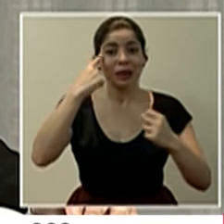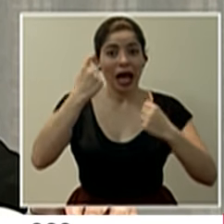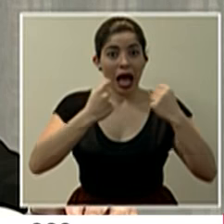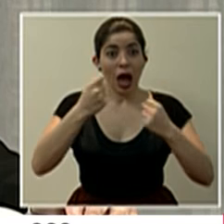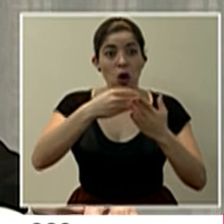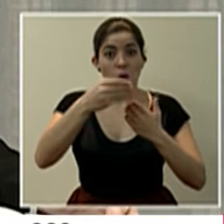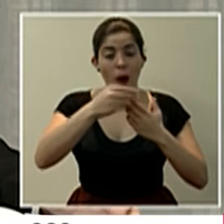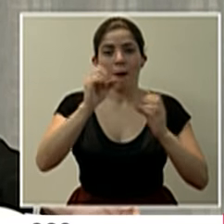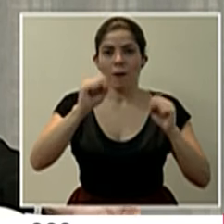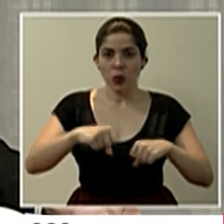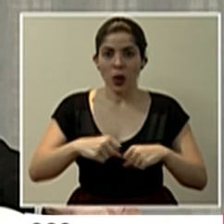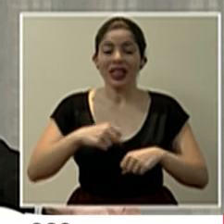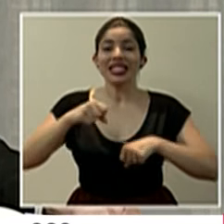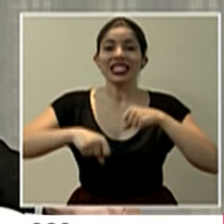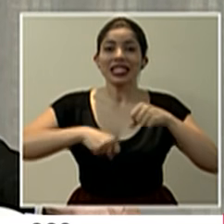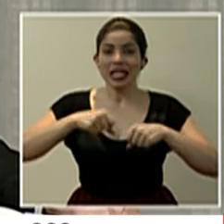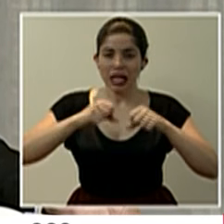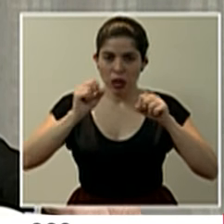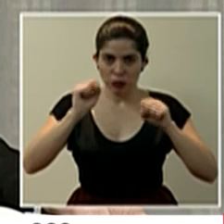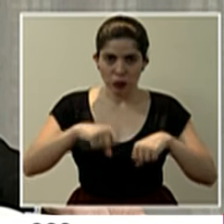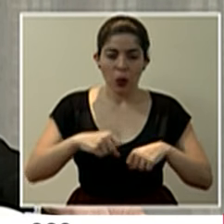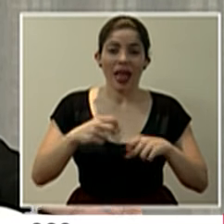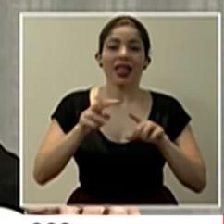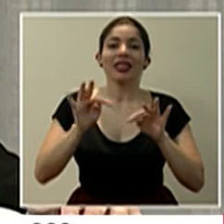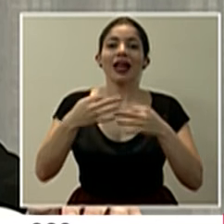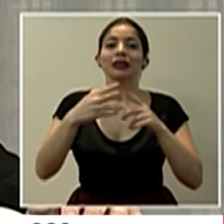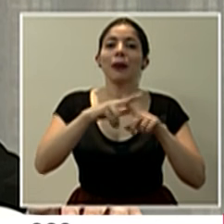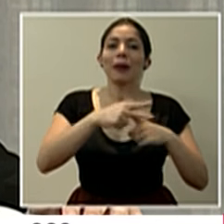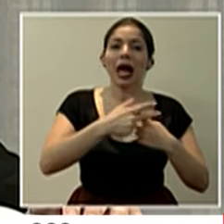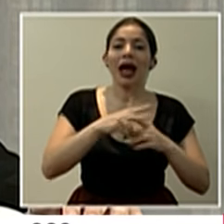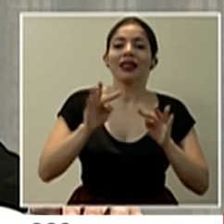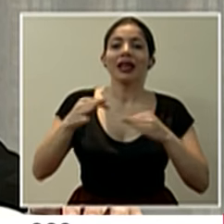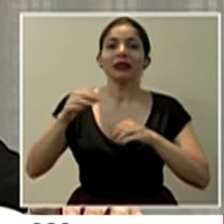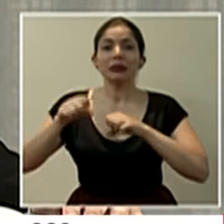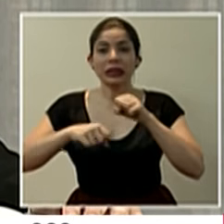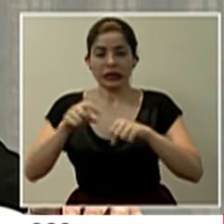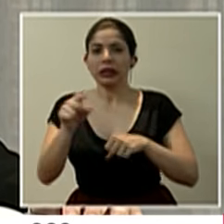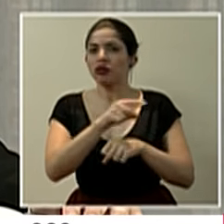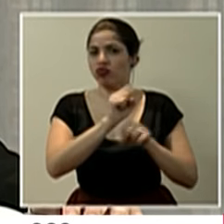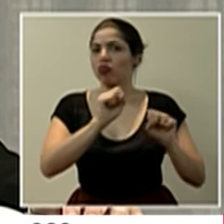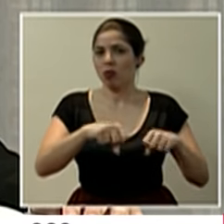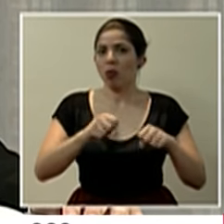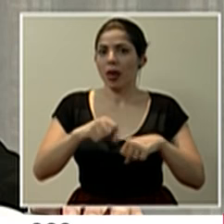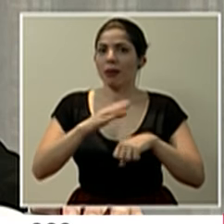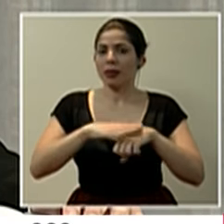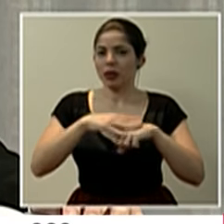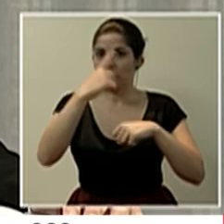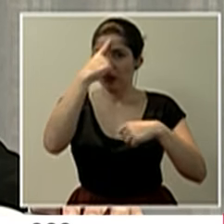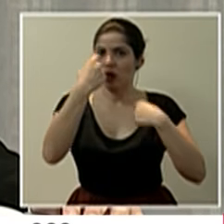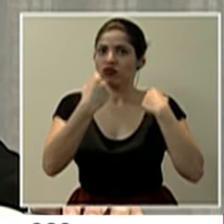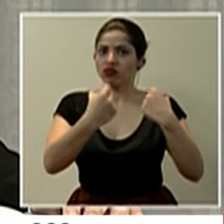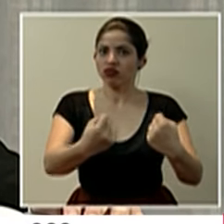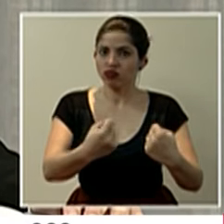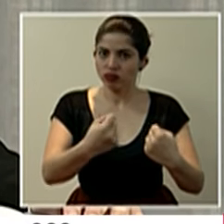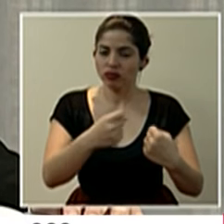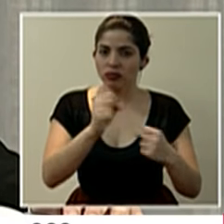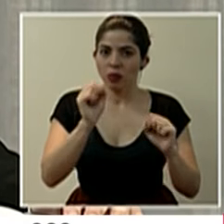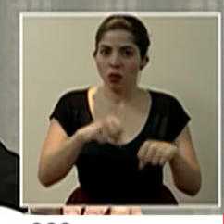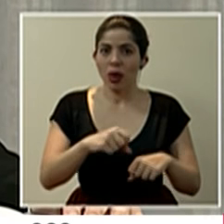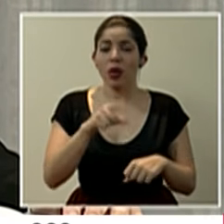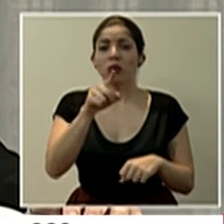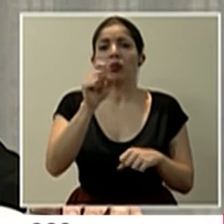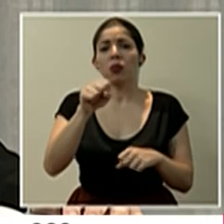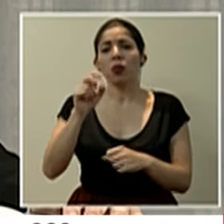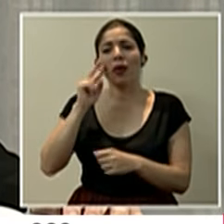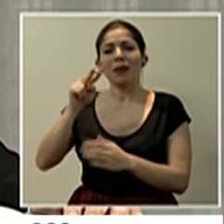vehículos, ciclos, talleres mecánicos, talleres de bicicletas, etcétera. Básicamente estas, como les digo, podrían ustedes